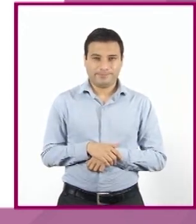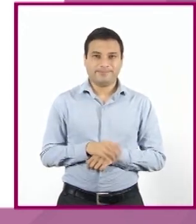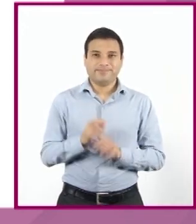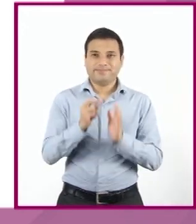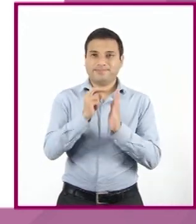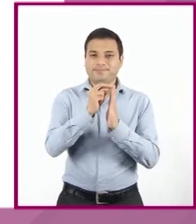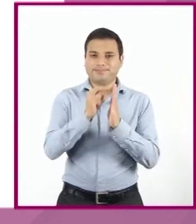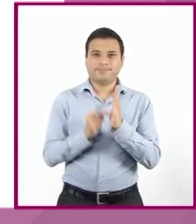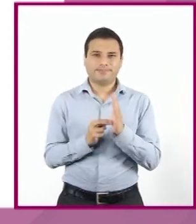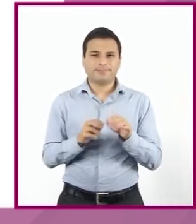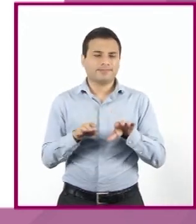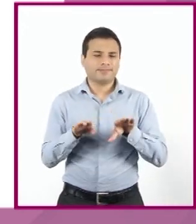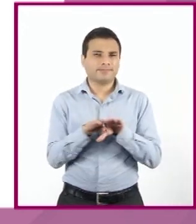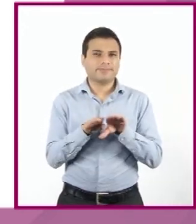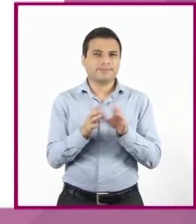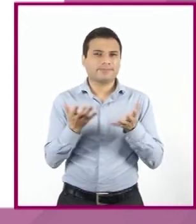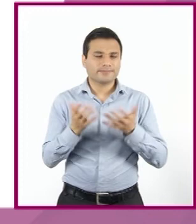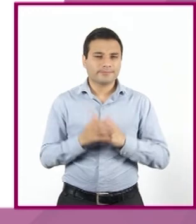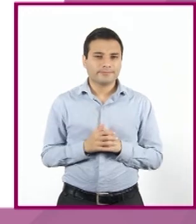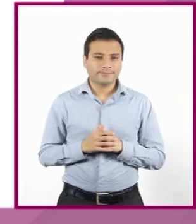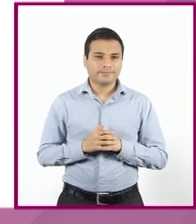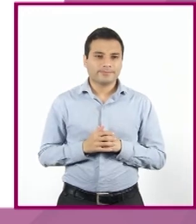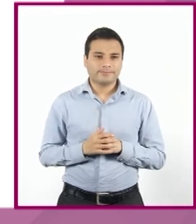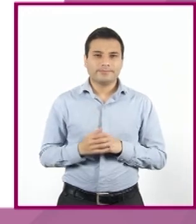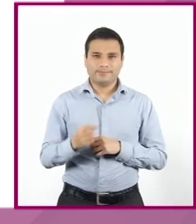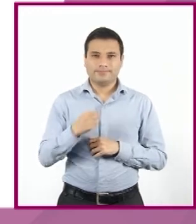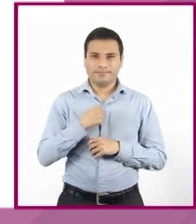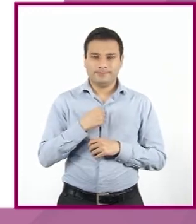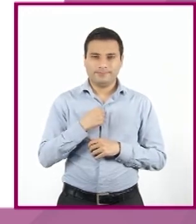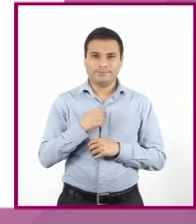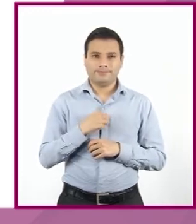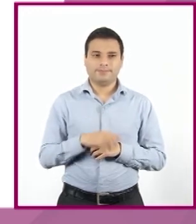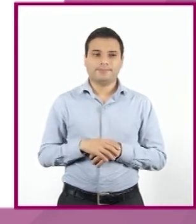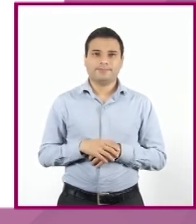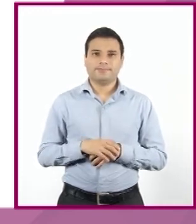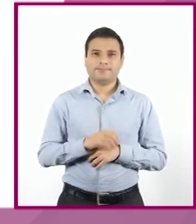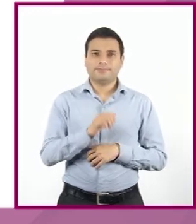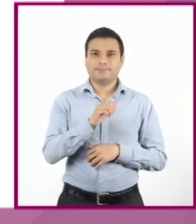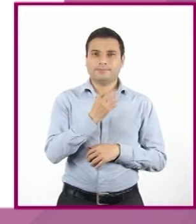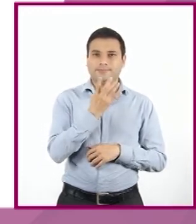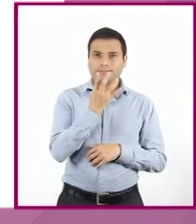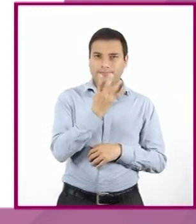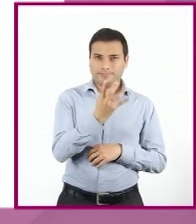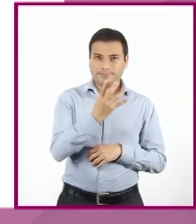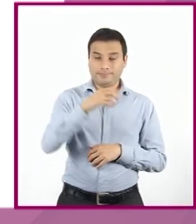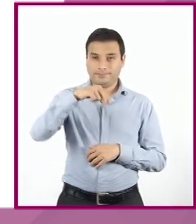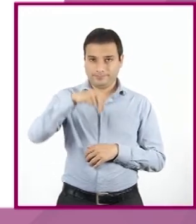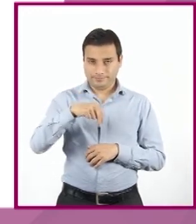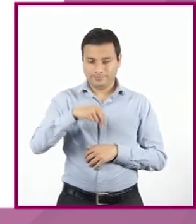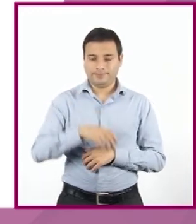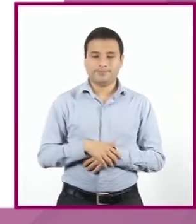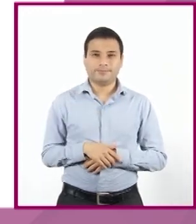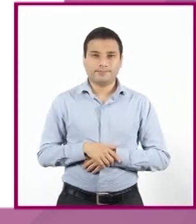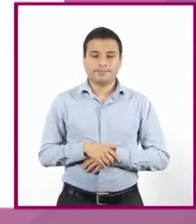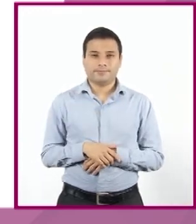de la sucesión, colocaremos a 4 que multiplica a n, es decir,